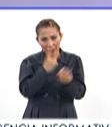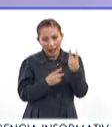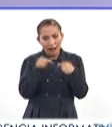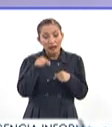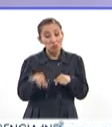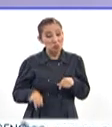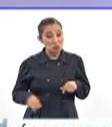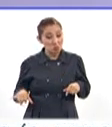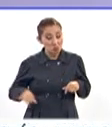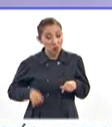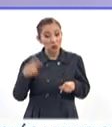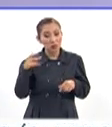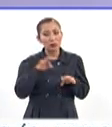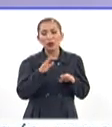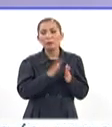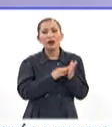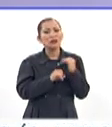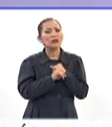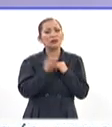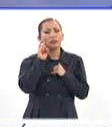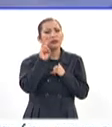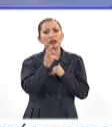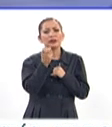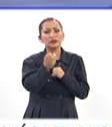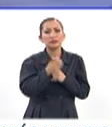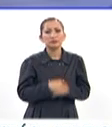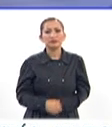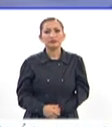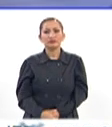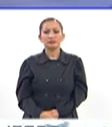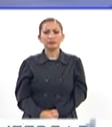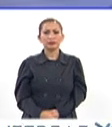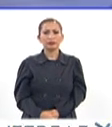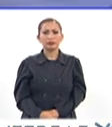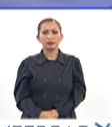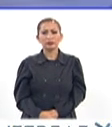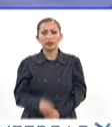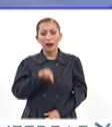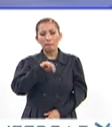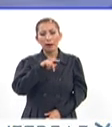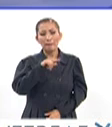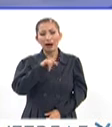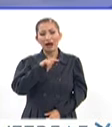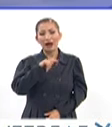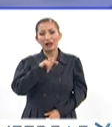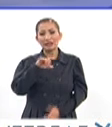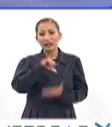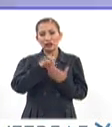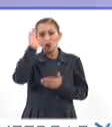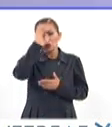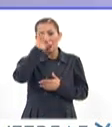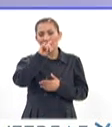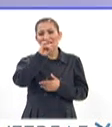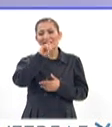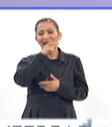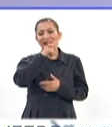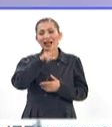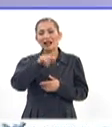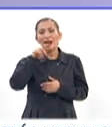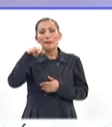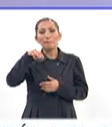nosotros, interesantísimo. ¿Cuál es la página donde pueden precisamente revisarla? Es Mapa Transmedia, Centro de Cultura Digital,